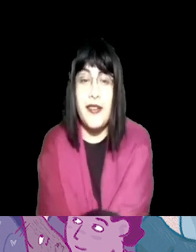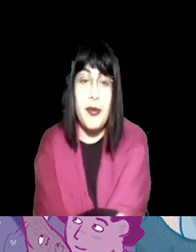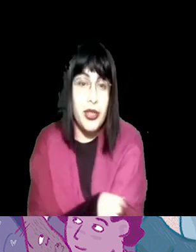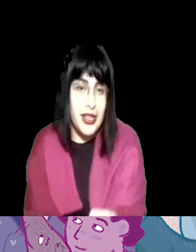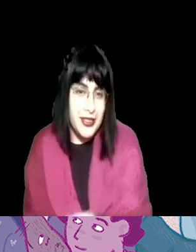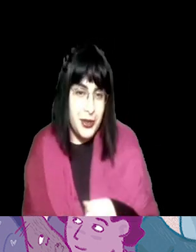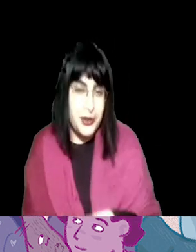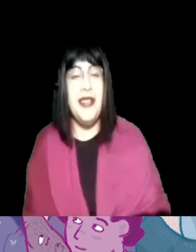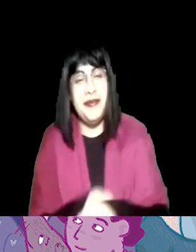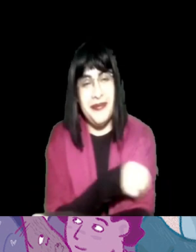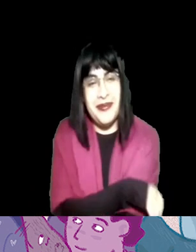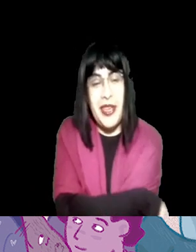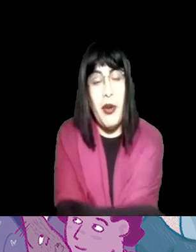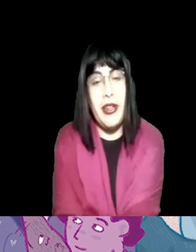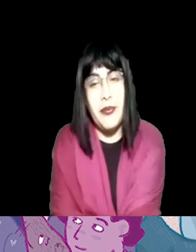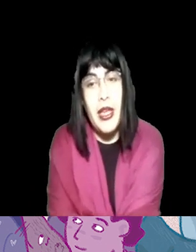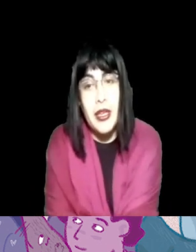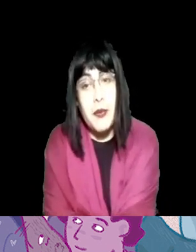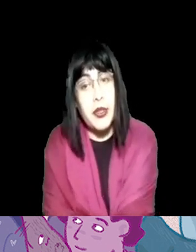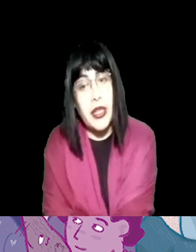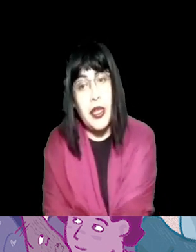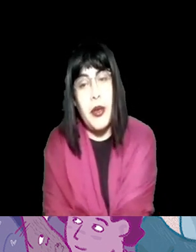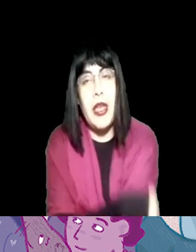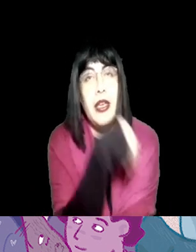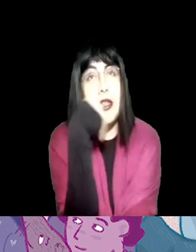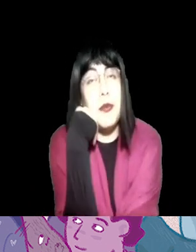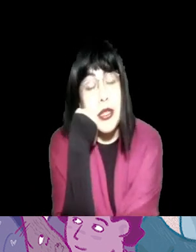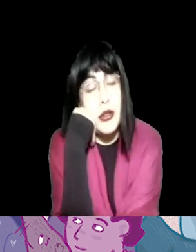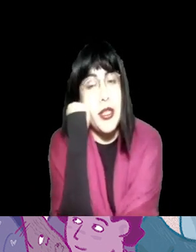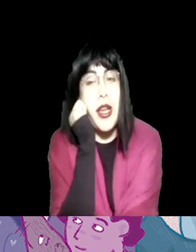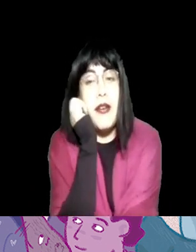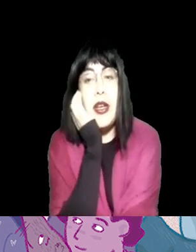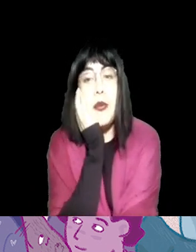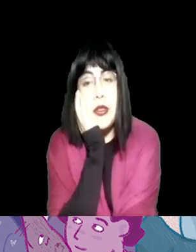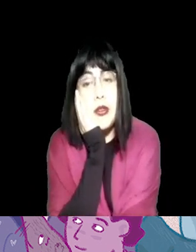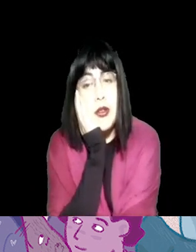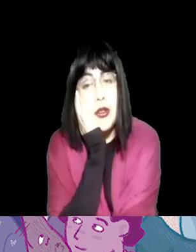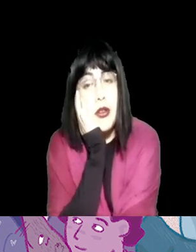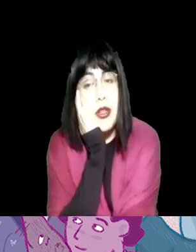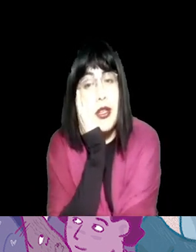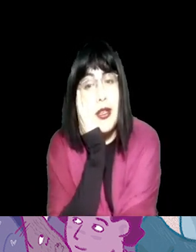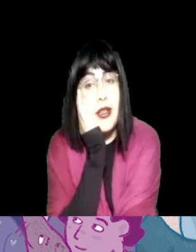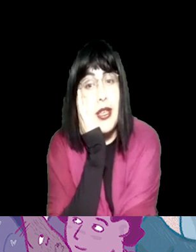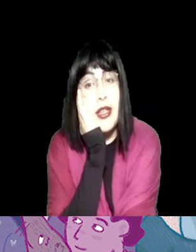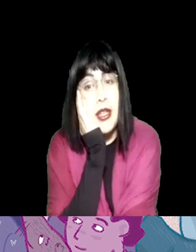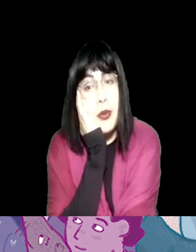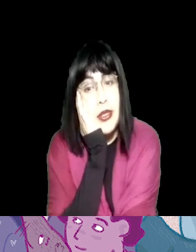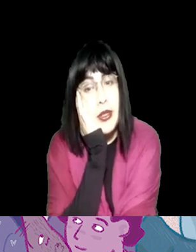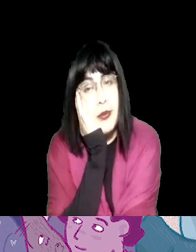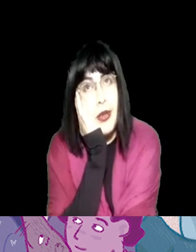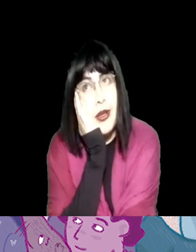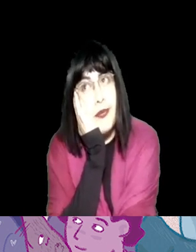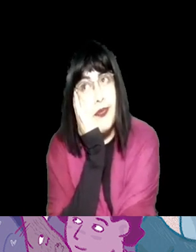OTD a nivel mundial, dice. Qué bueno, qué importante además, y qué importante lo que señalabas de la convención, sobre todo donde que hayan